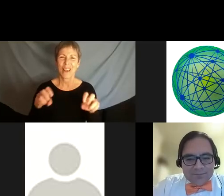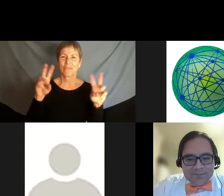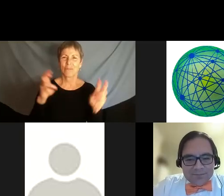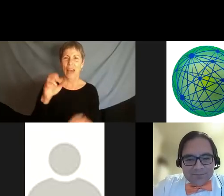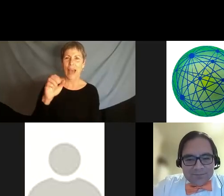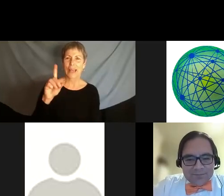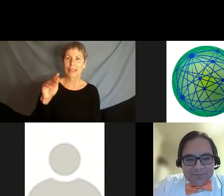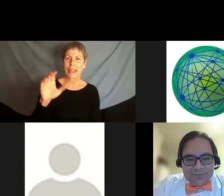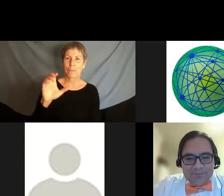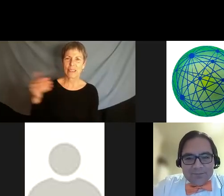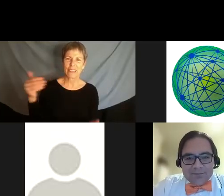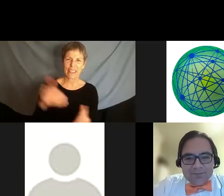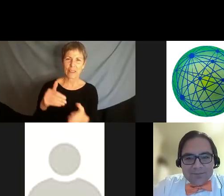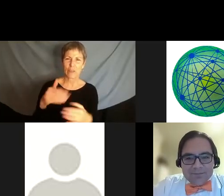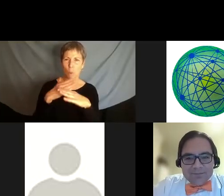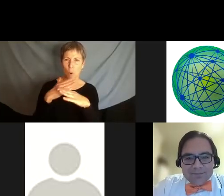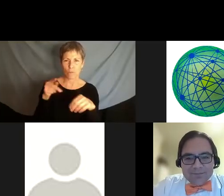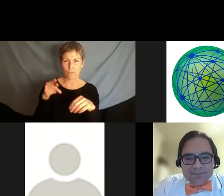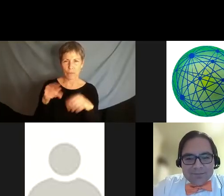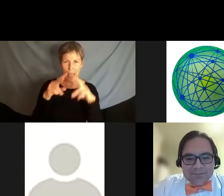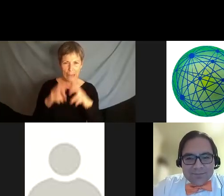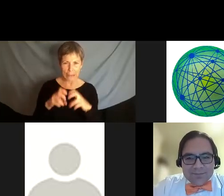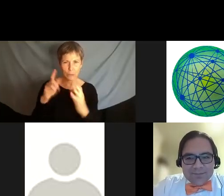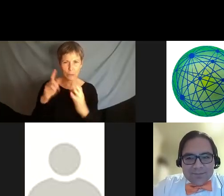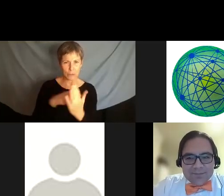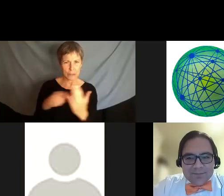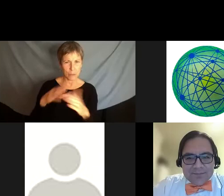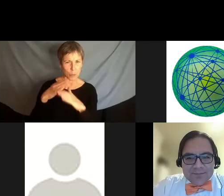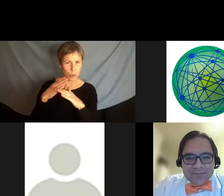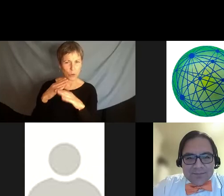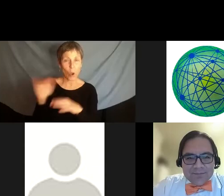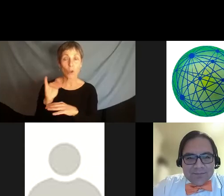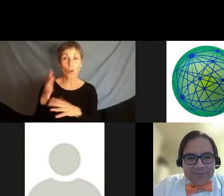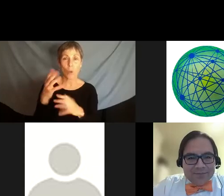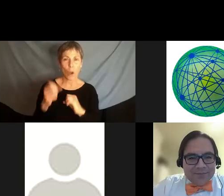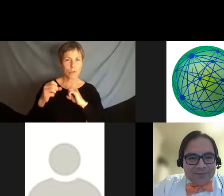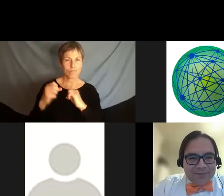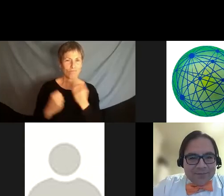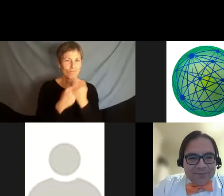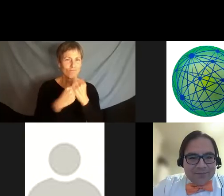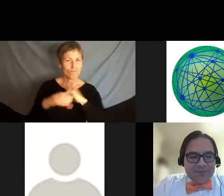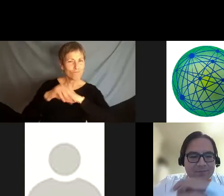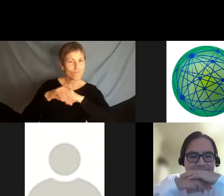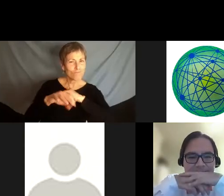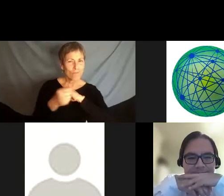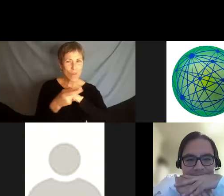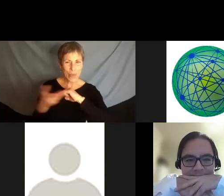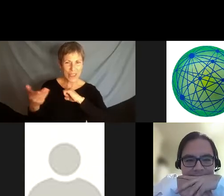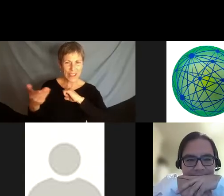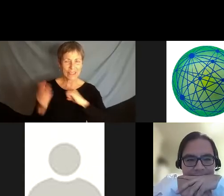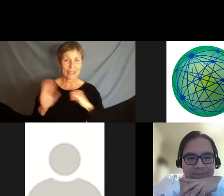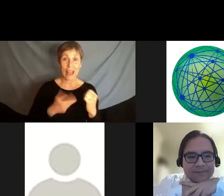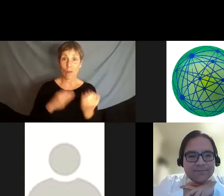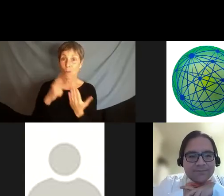Estos académicos en contra de las fronteras, analizando y criticando las fronteras. Quiero mencionar un par de